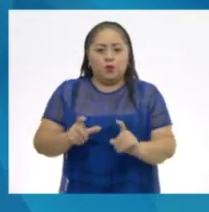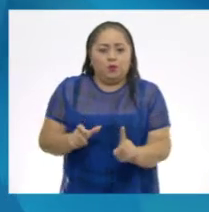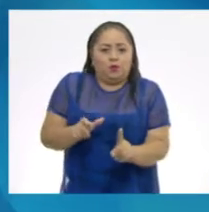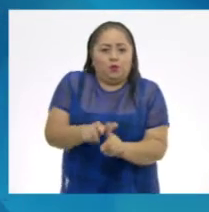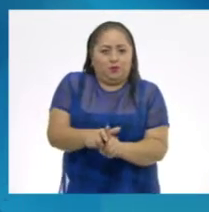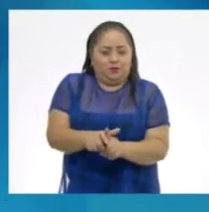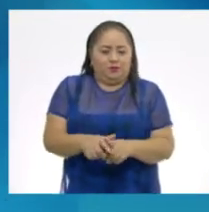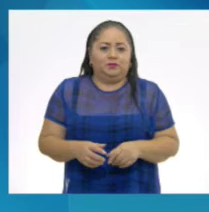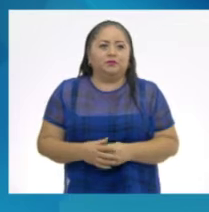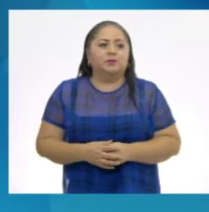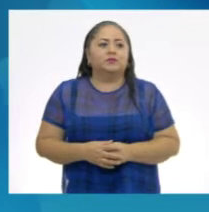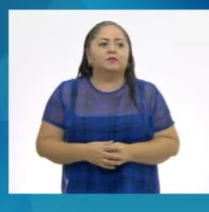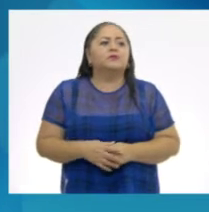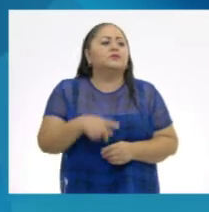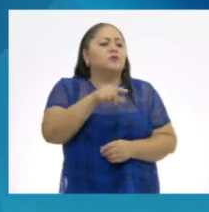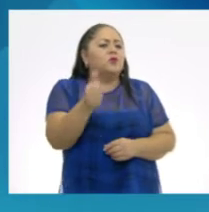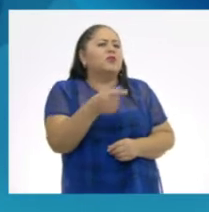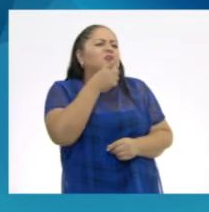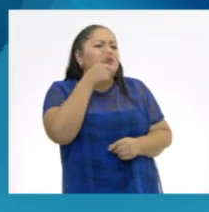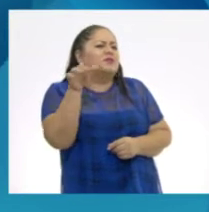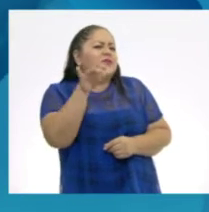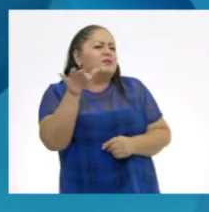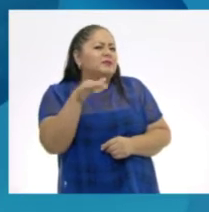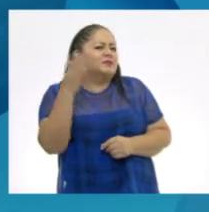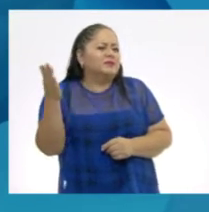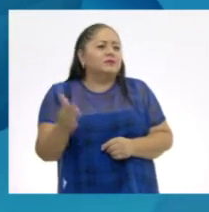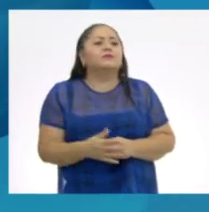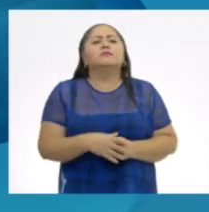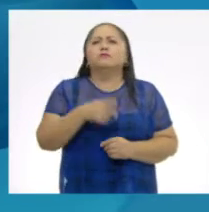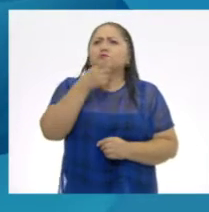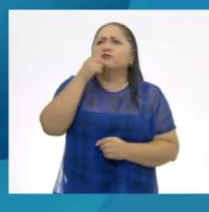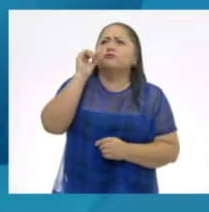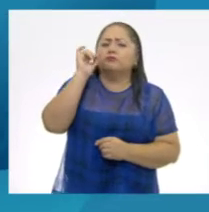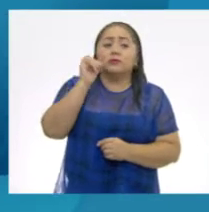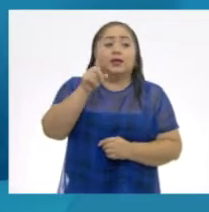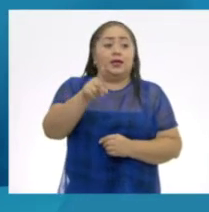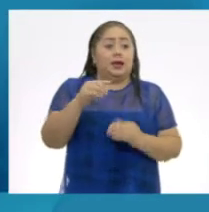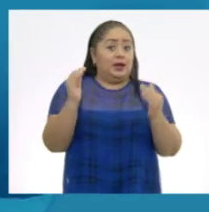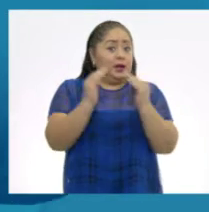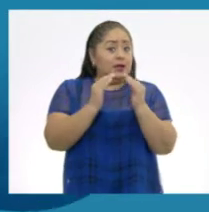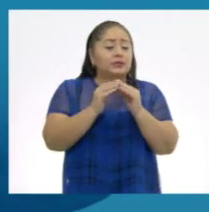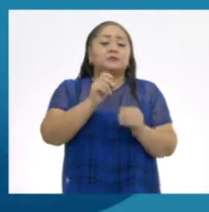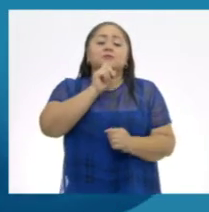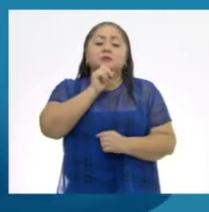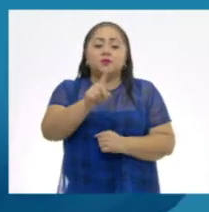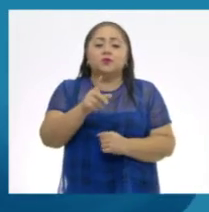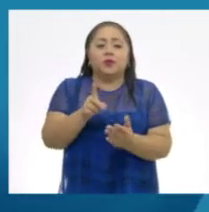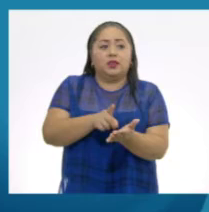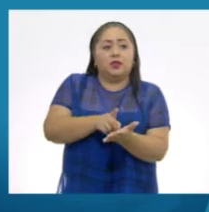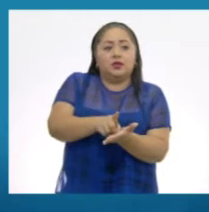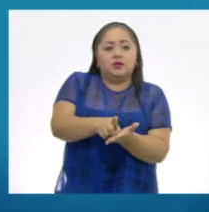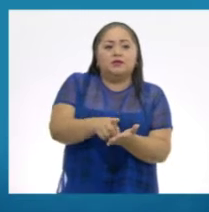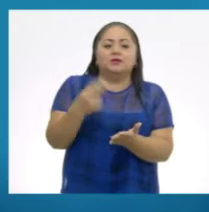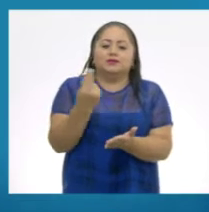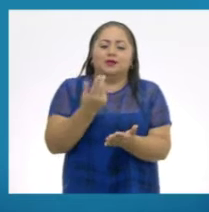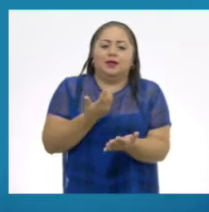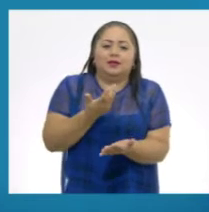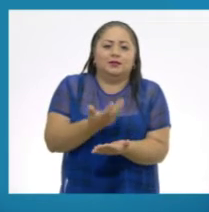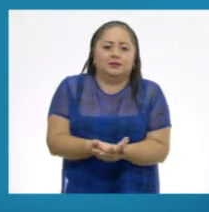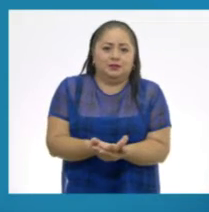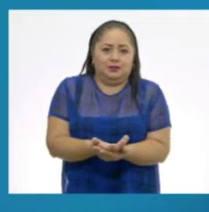brindan. Raulito, ¿nos ayudas con la siguiente? Sí, maestra. En casa también ejercemos nuestro derecho